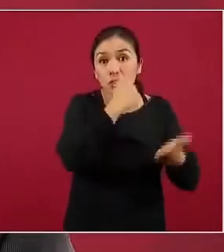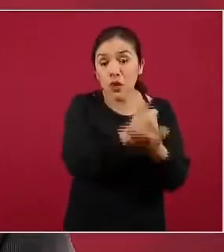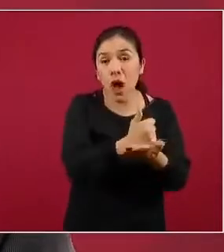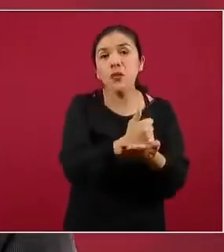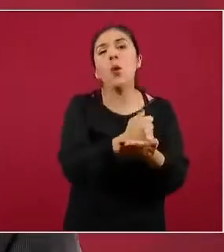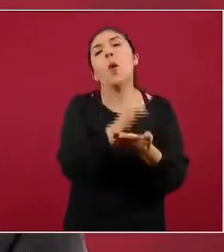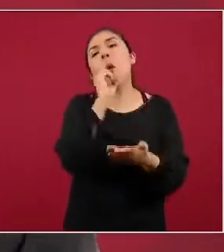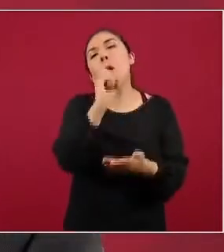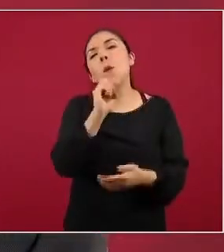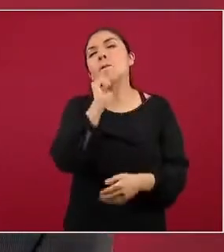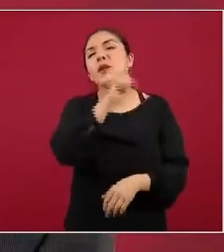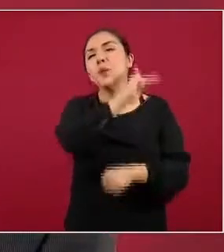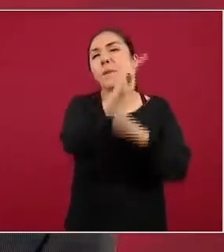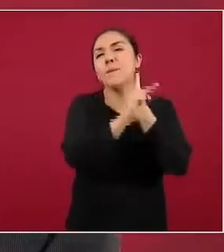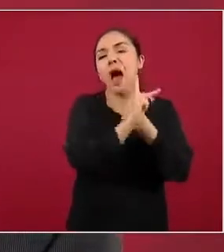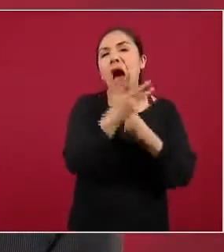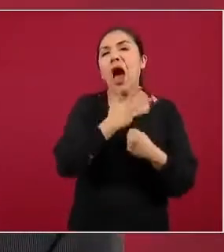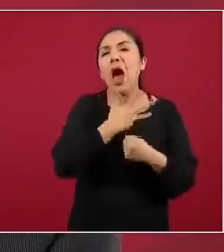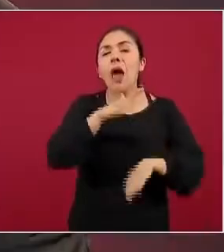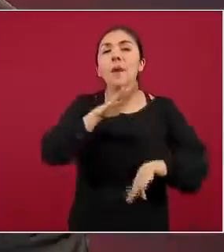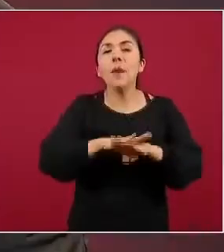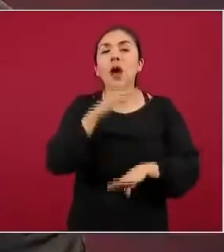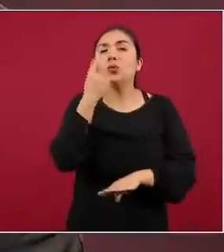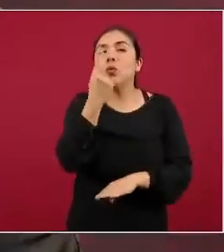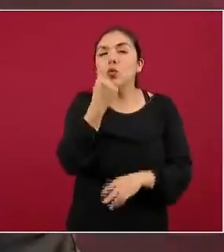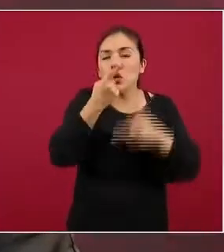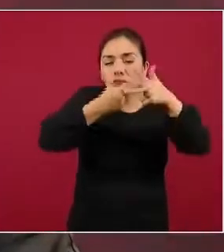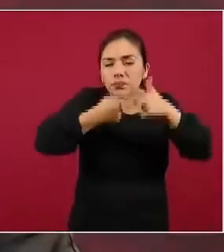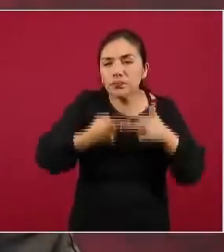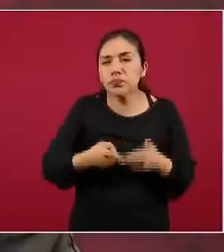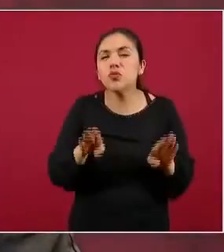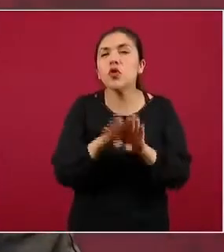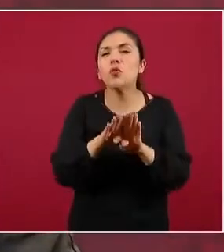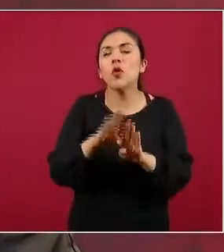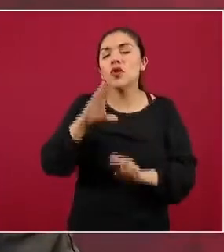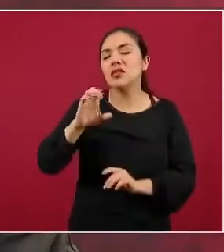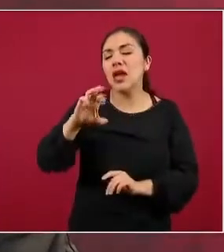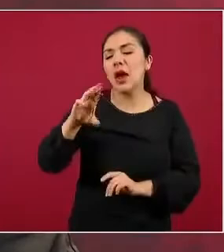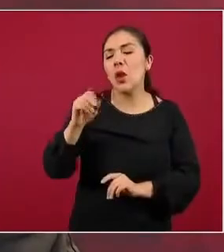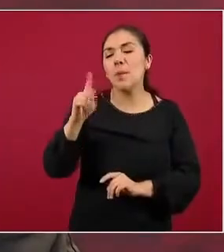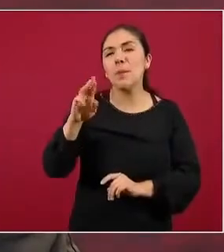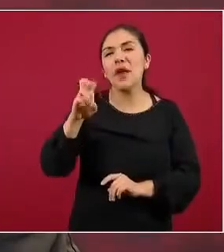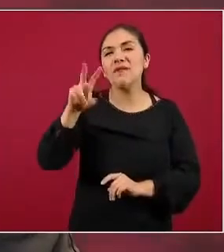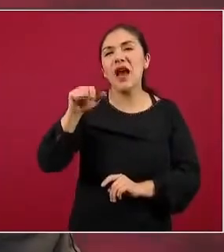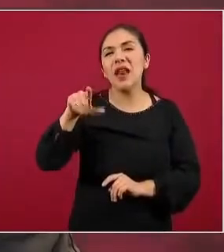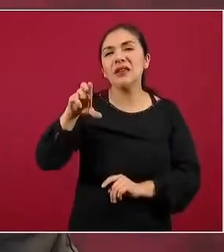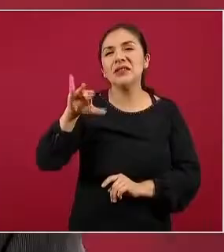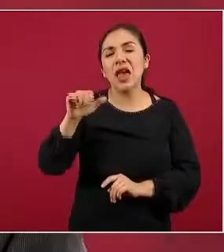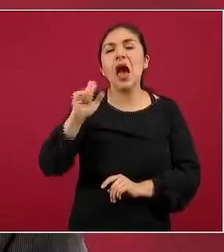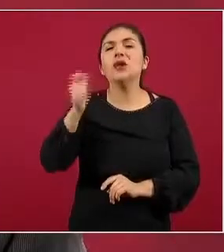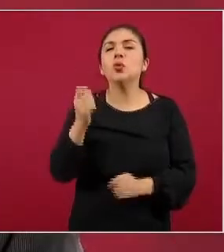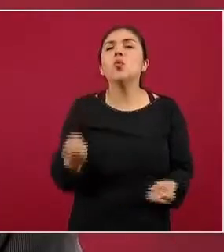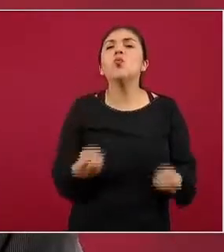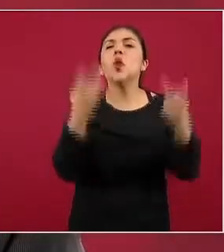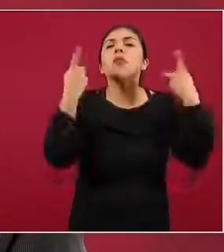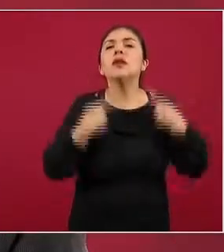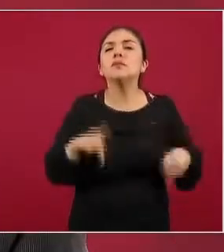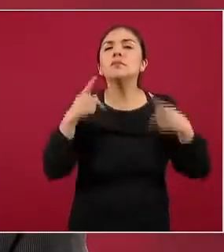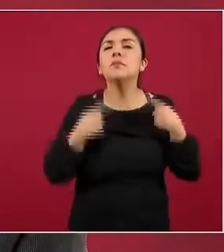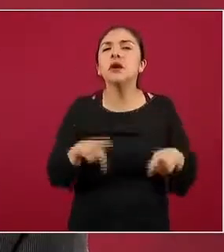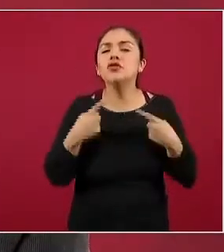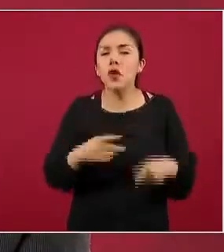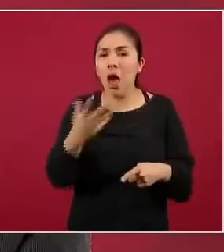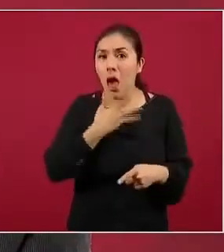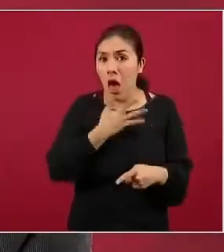mismo país uno tiene más de una estimación de la cero prevalencia. Cero prevalencia es la proporción de personas